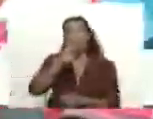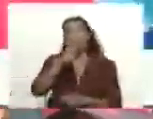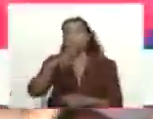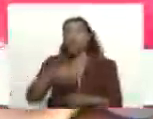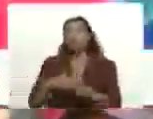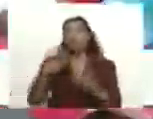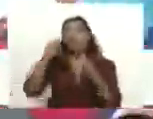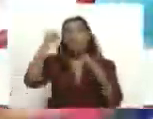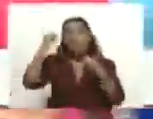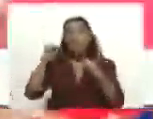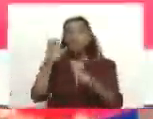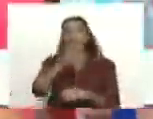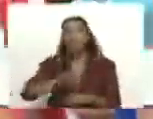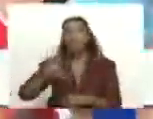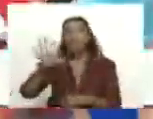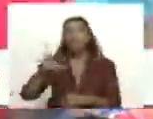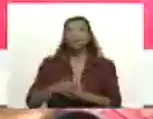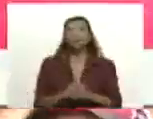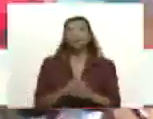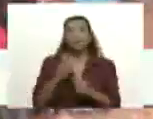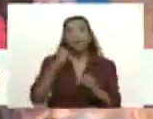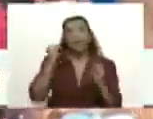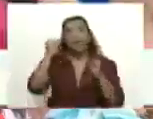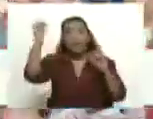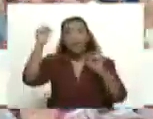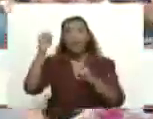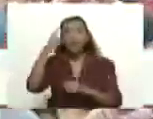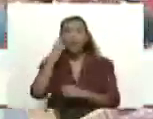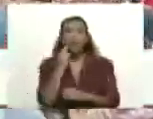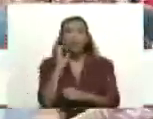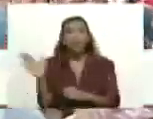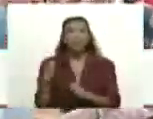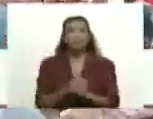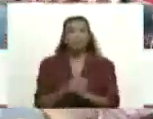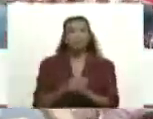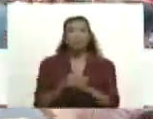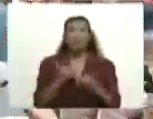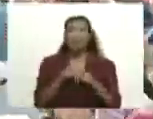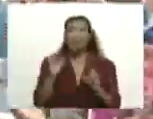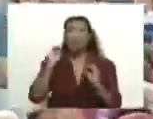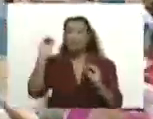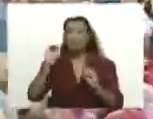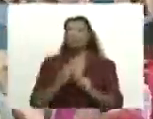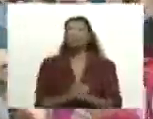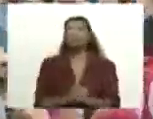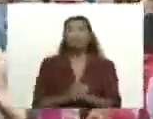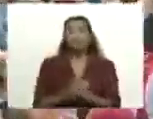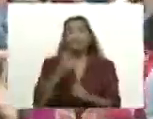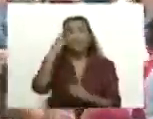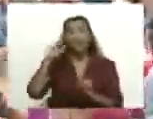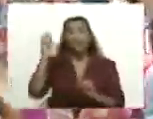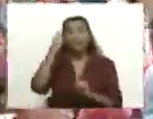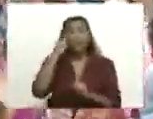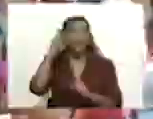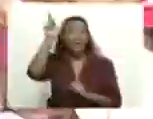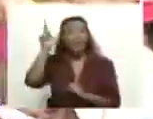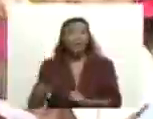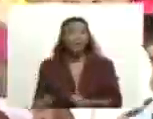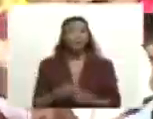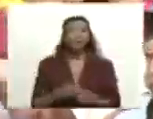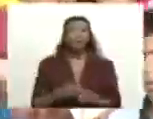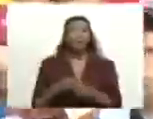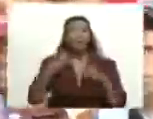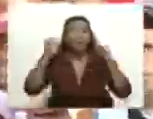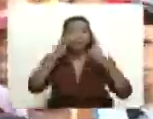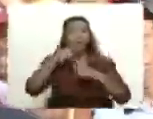viva la patria! ¡Que viva Bolívar! ¡Que viva Chávez! ¡Que viva Bolívar! ¡Que viva